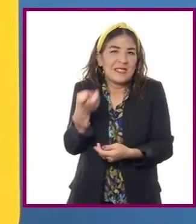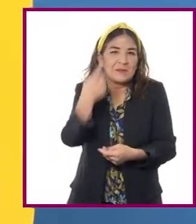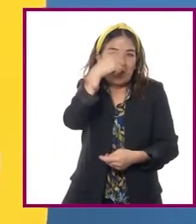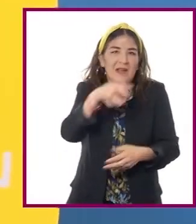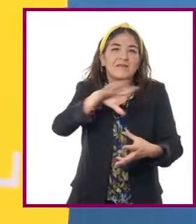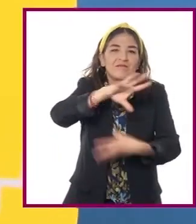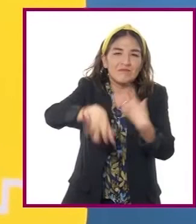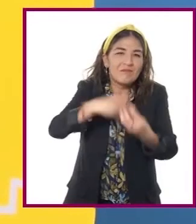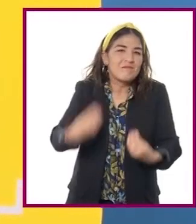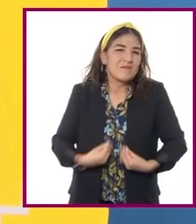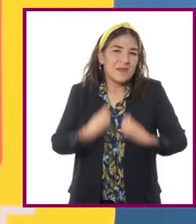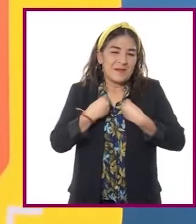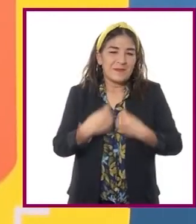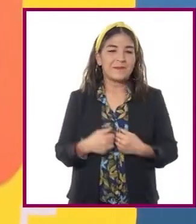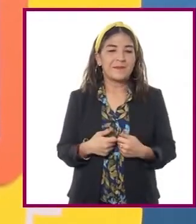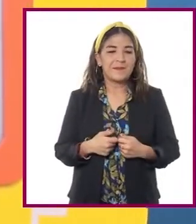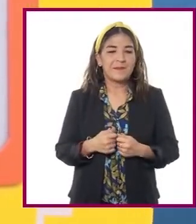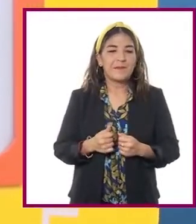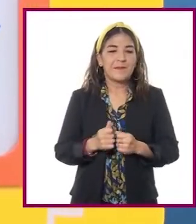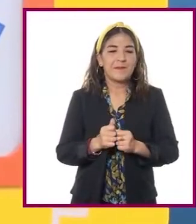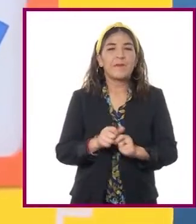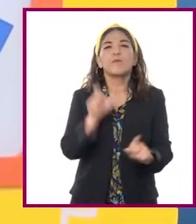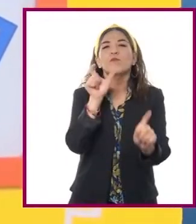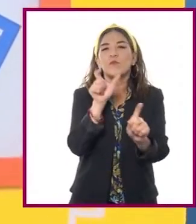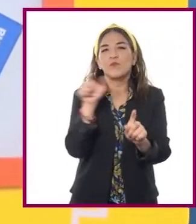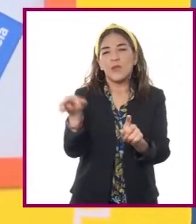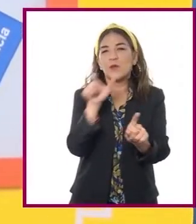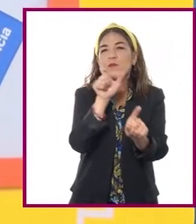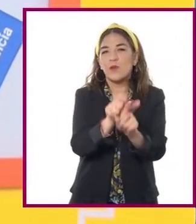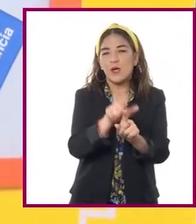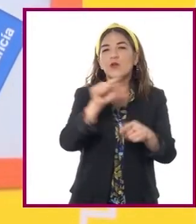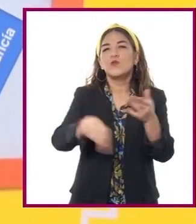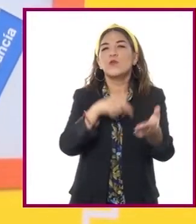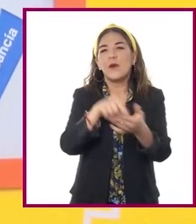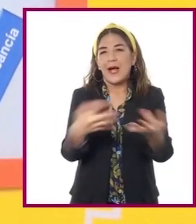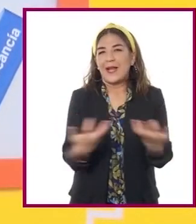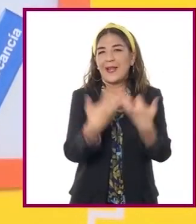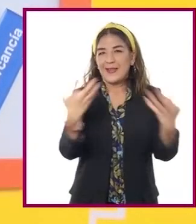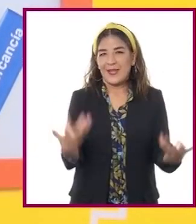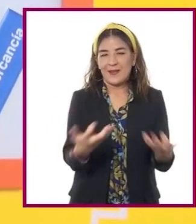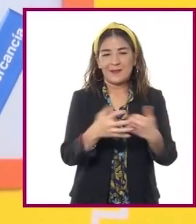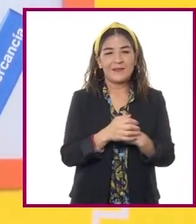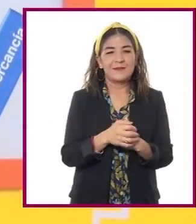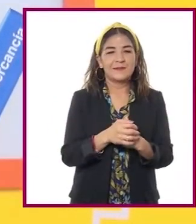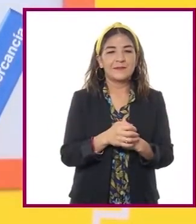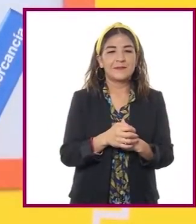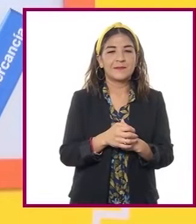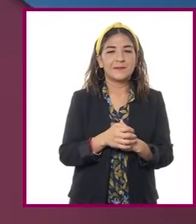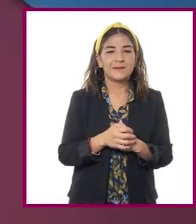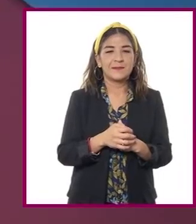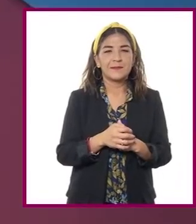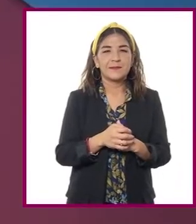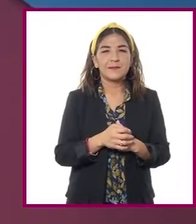está, proteger sus cultivos. Tirin, tin, tin. Taran, tan,